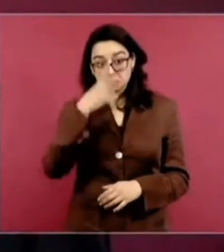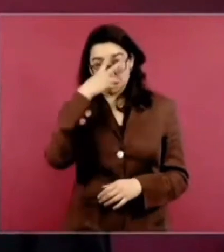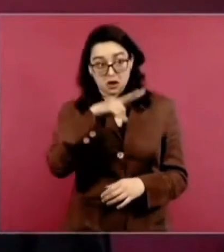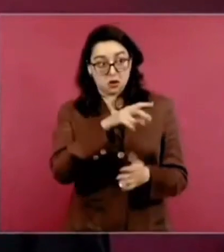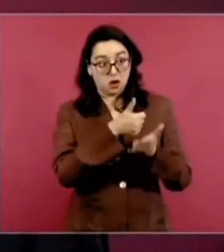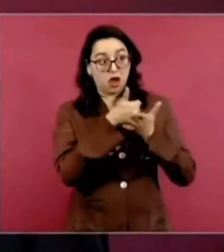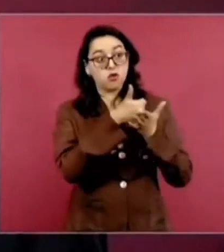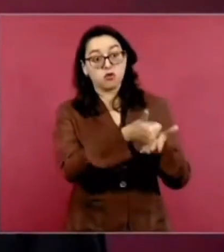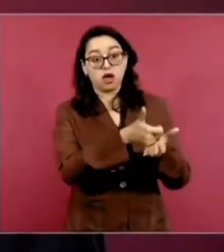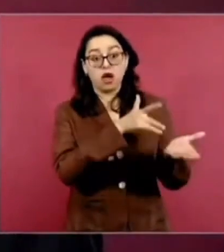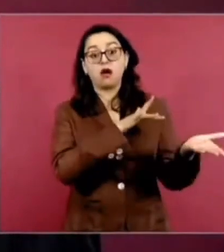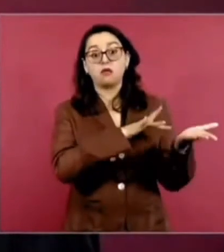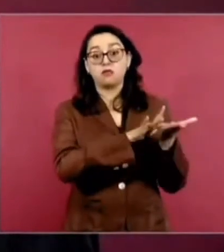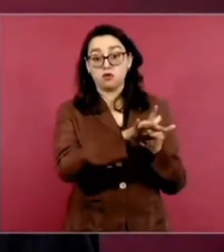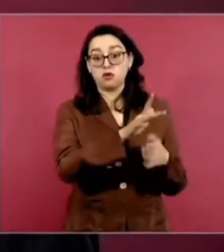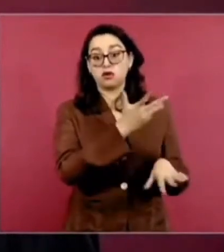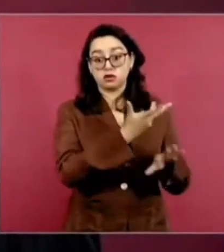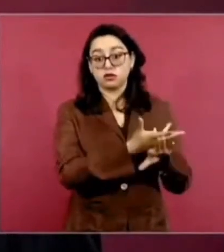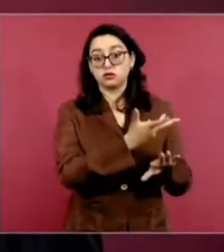Entonces,